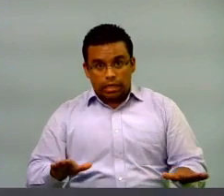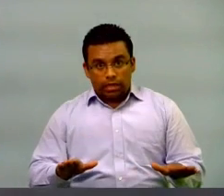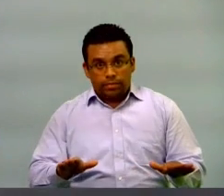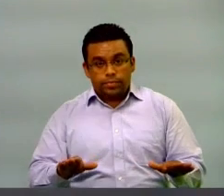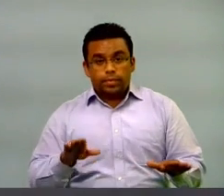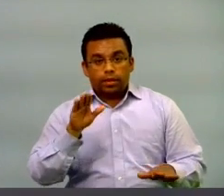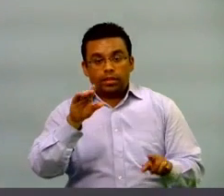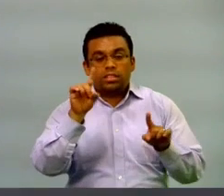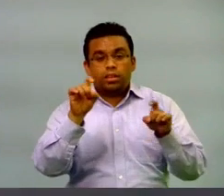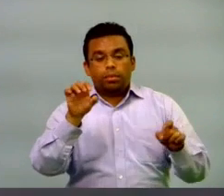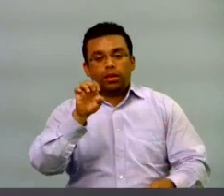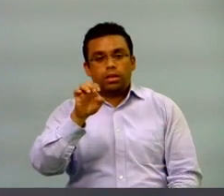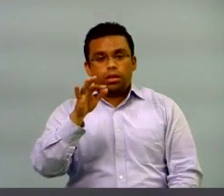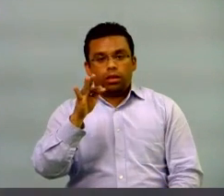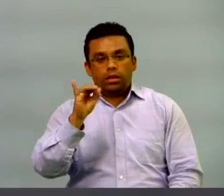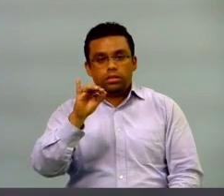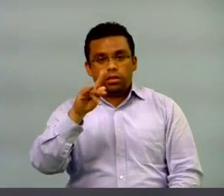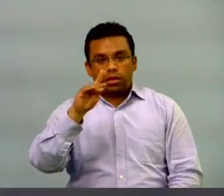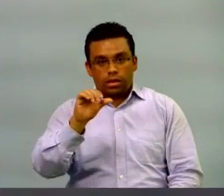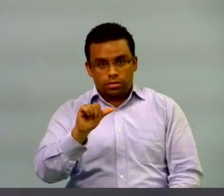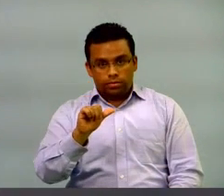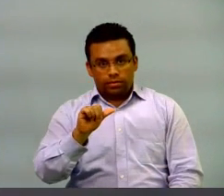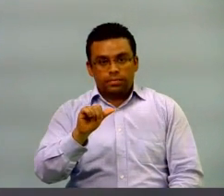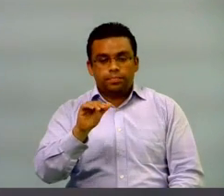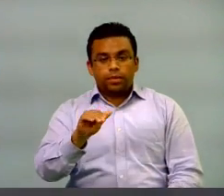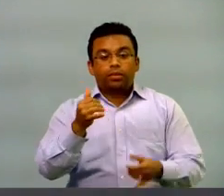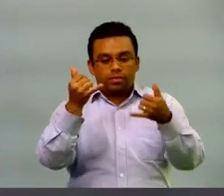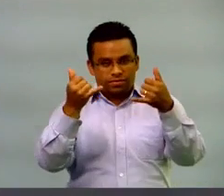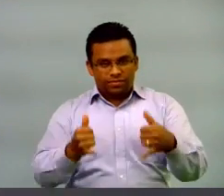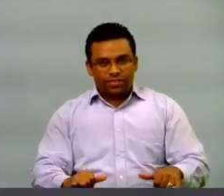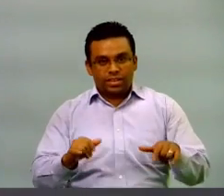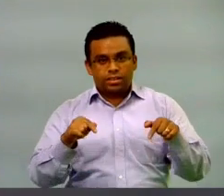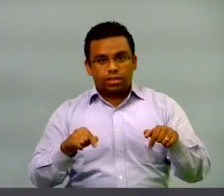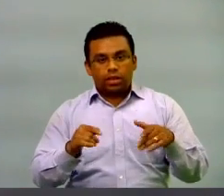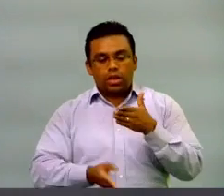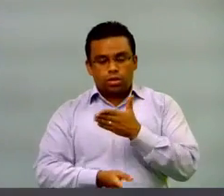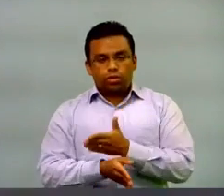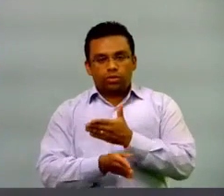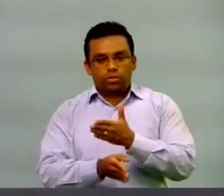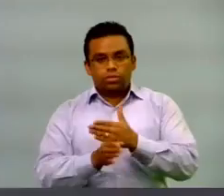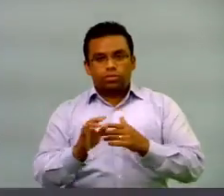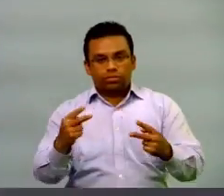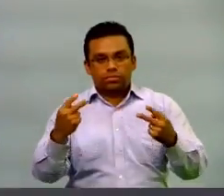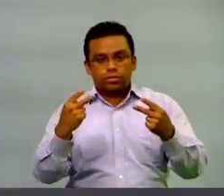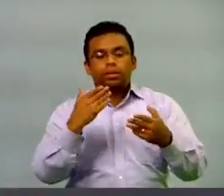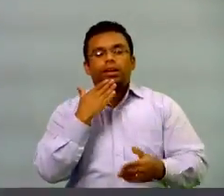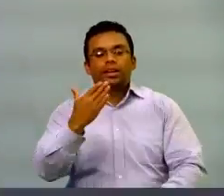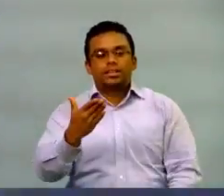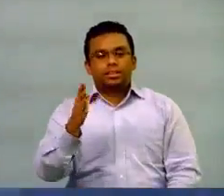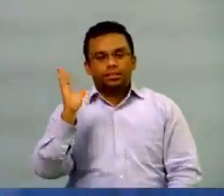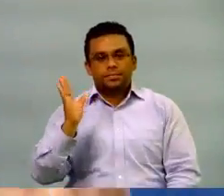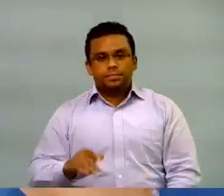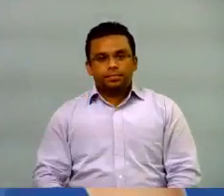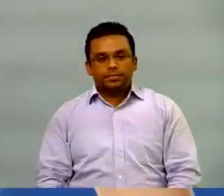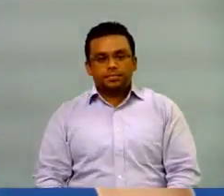experiencias ETICA. Vamos a terminar entonces este segmento y seguimos con la transmisión. Muchísimas gracias. Gracias.